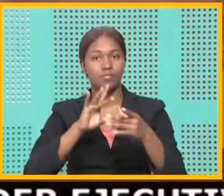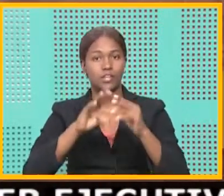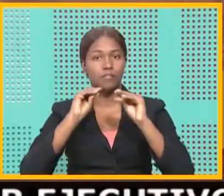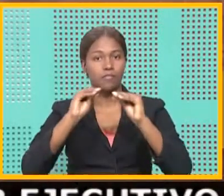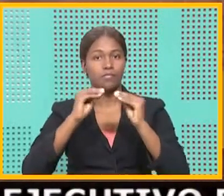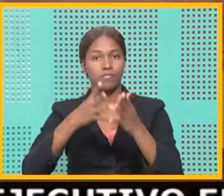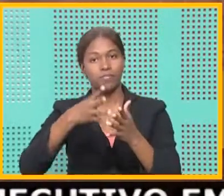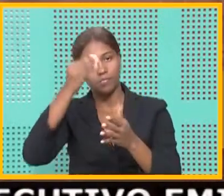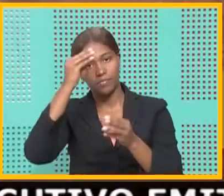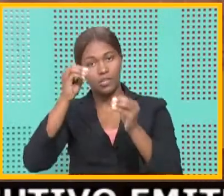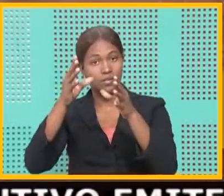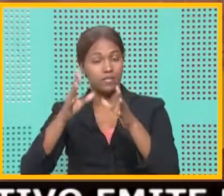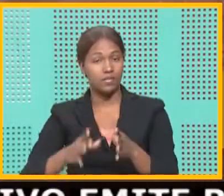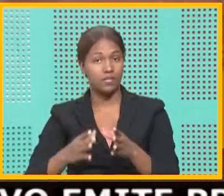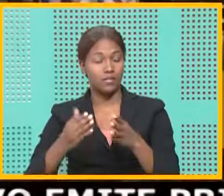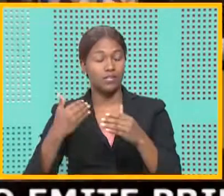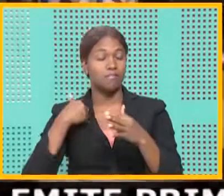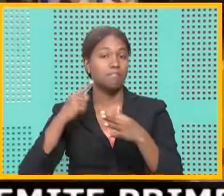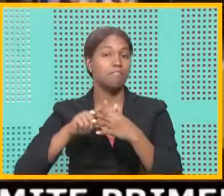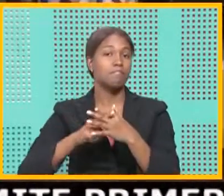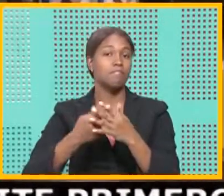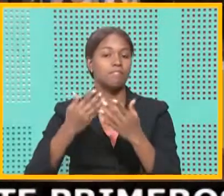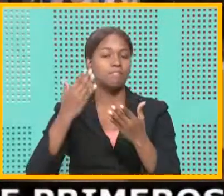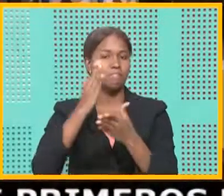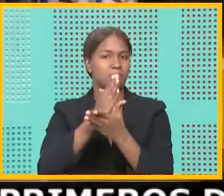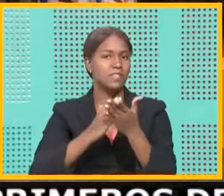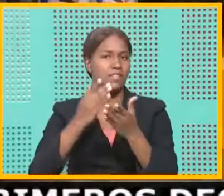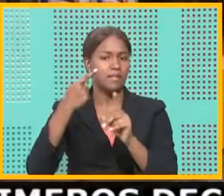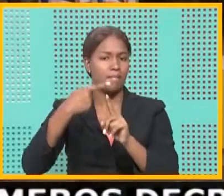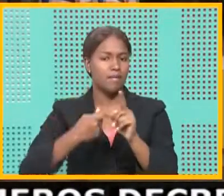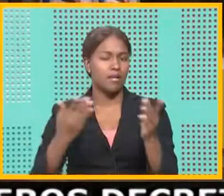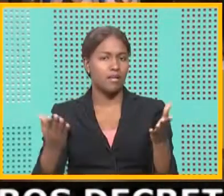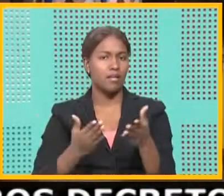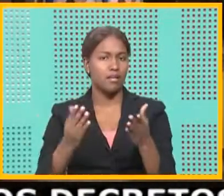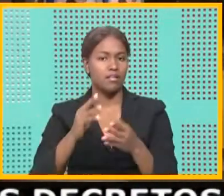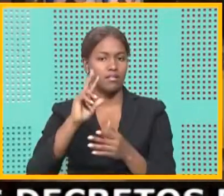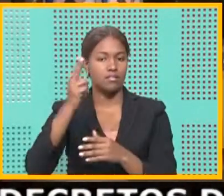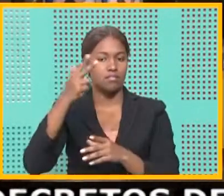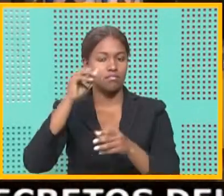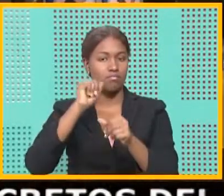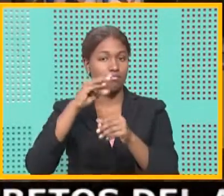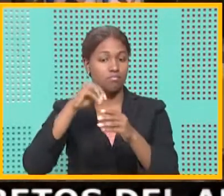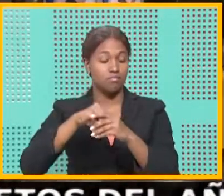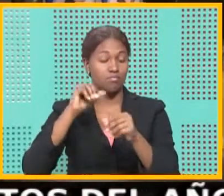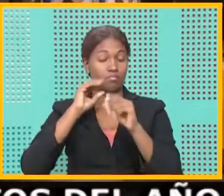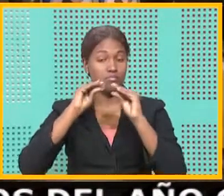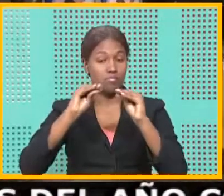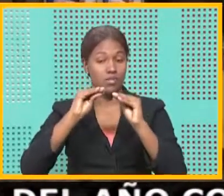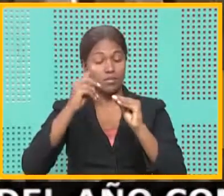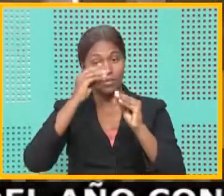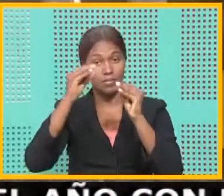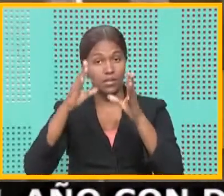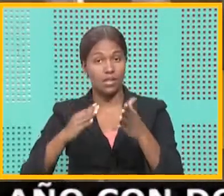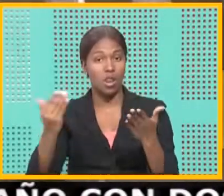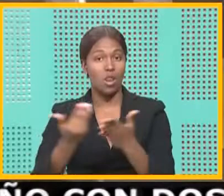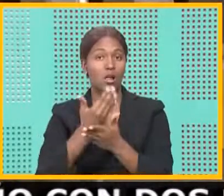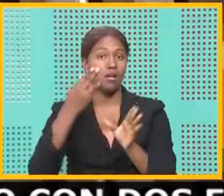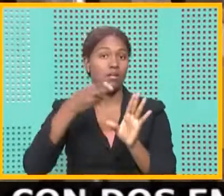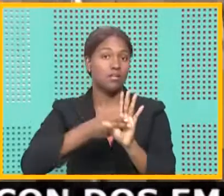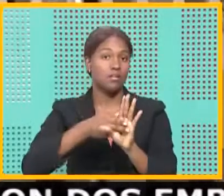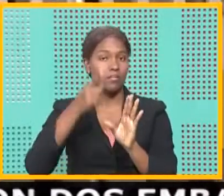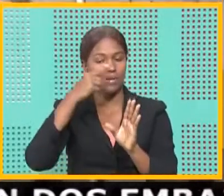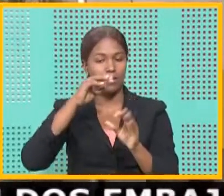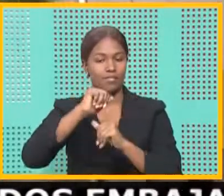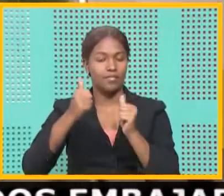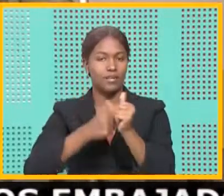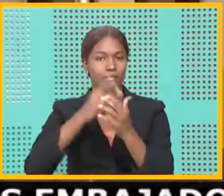y Capacitación del Magisterio, iniciará a mediados del presente mes la tercera jornada preparatoria para docentes de nuevo ingreso por medio